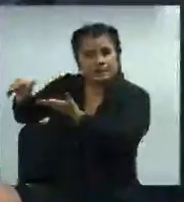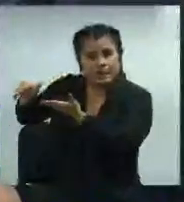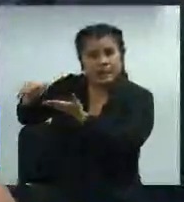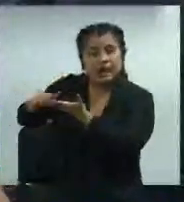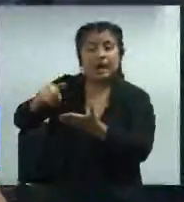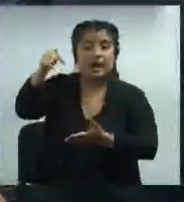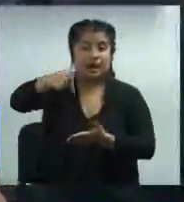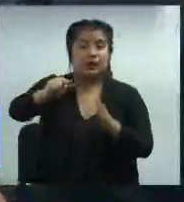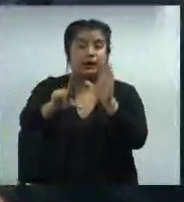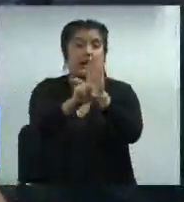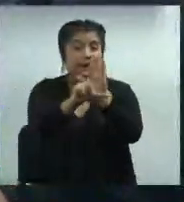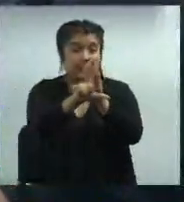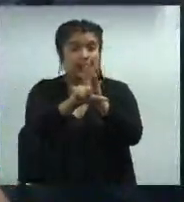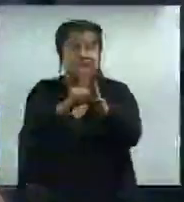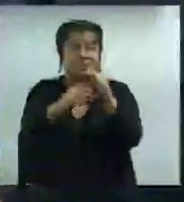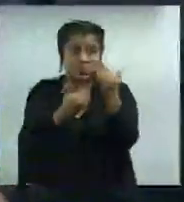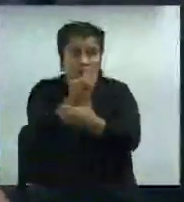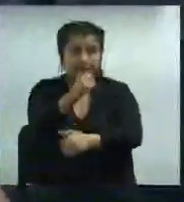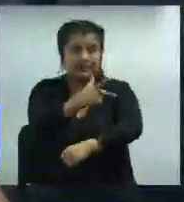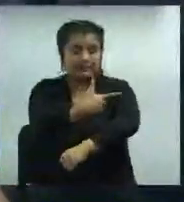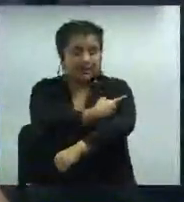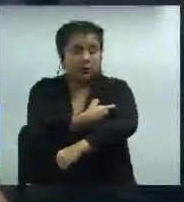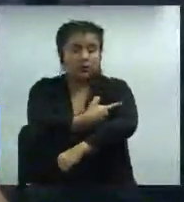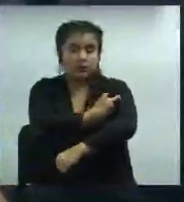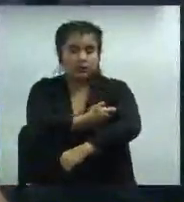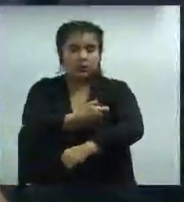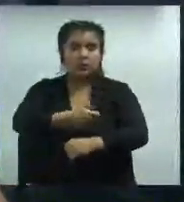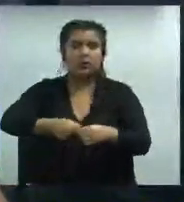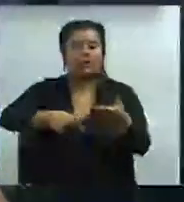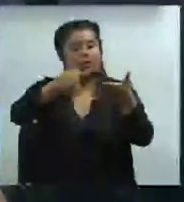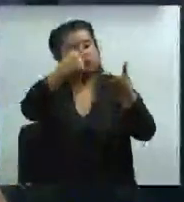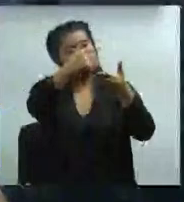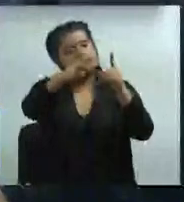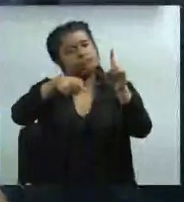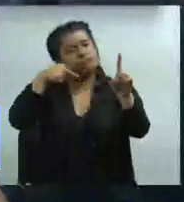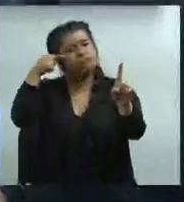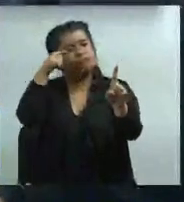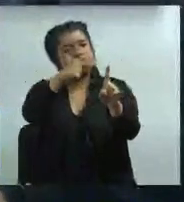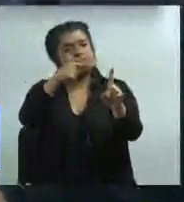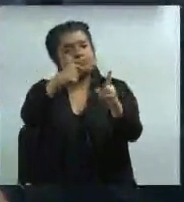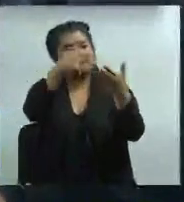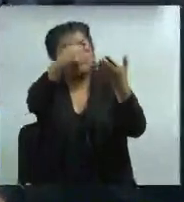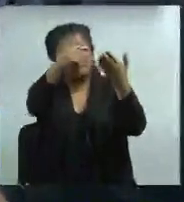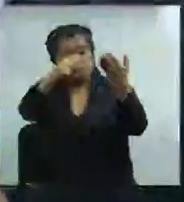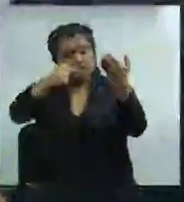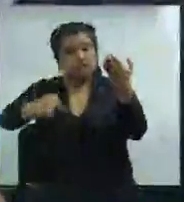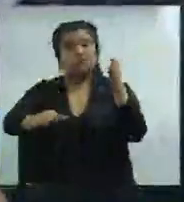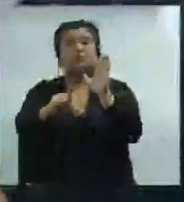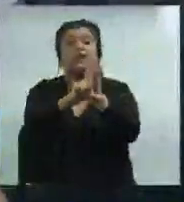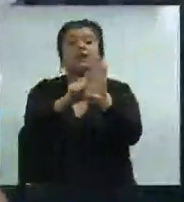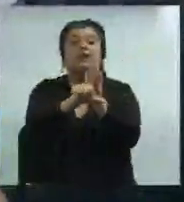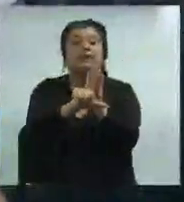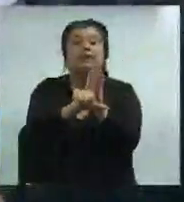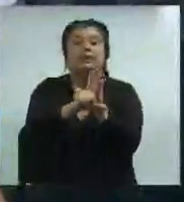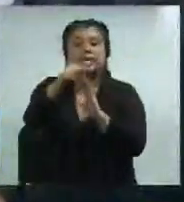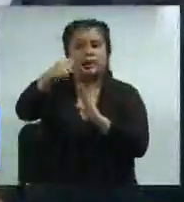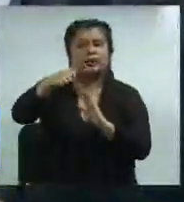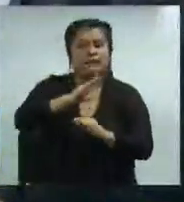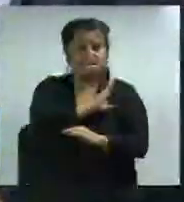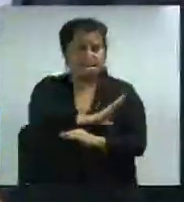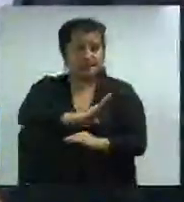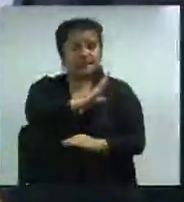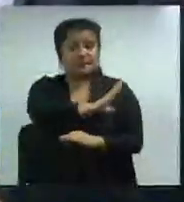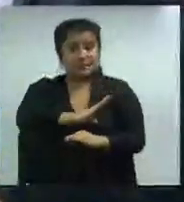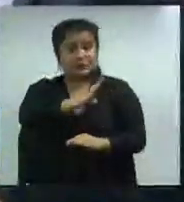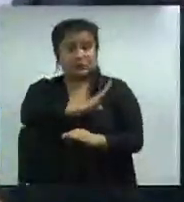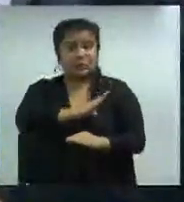nueva ley que ahora tenemos especifica claramente que es una ley que realmente viene a beneficiar